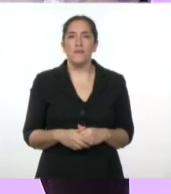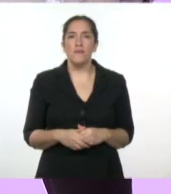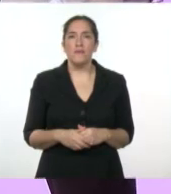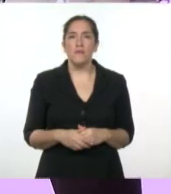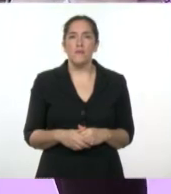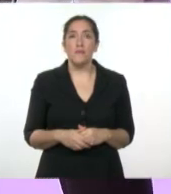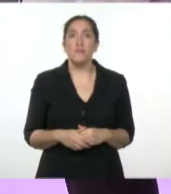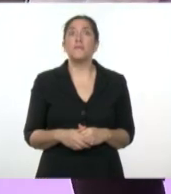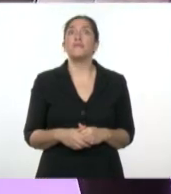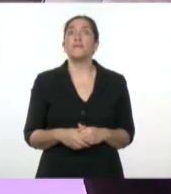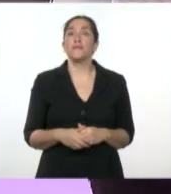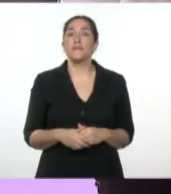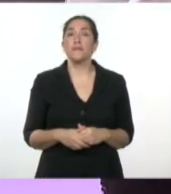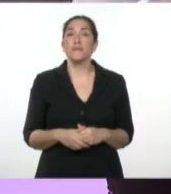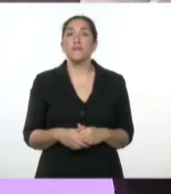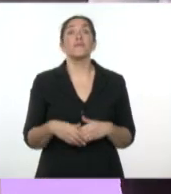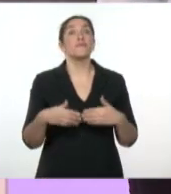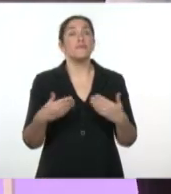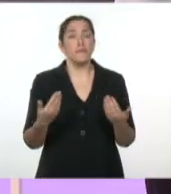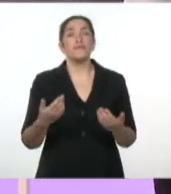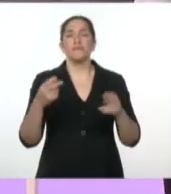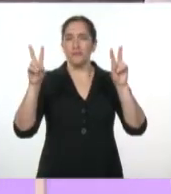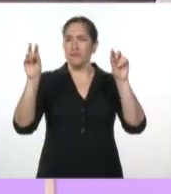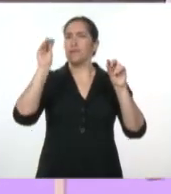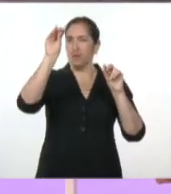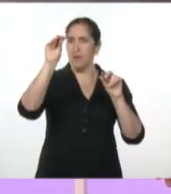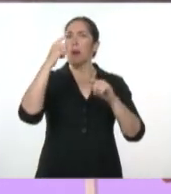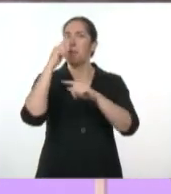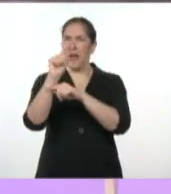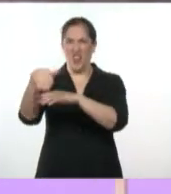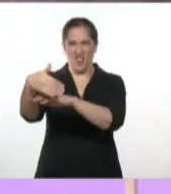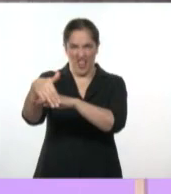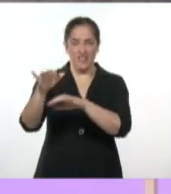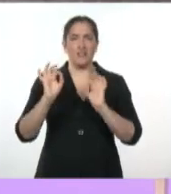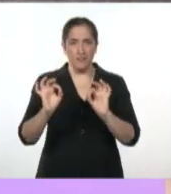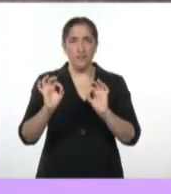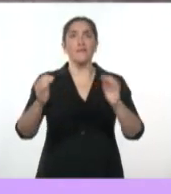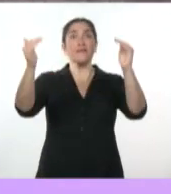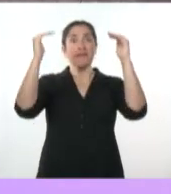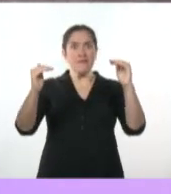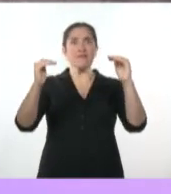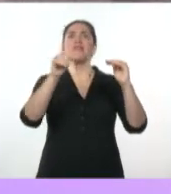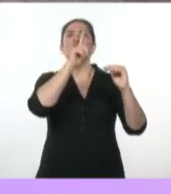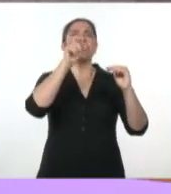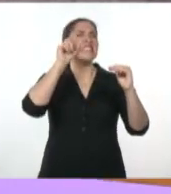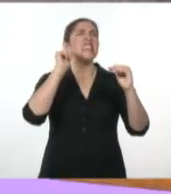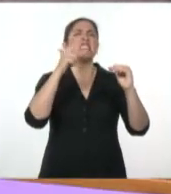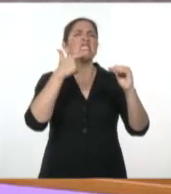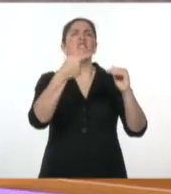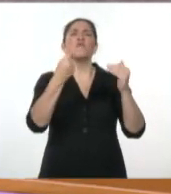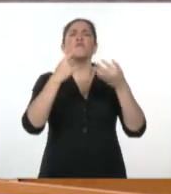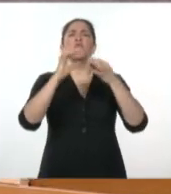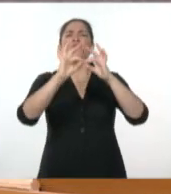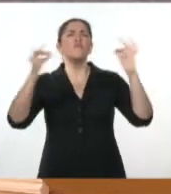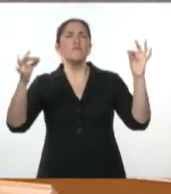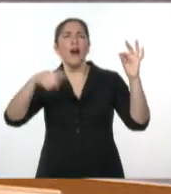Y además, perros callejeros. Ahora, vamos a pensar la tesis. Es decir, ¿qué es lo que están formulando